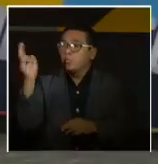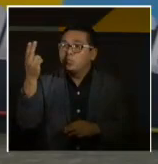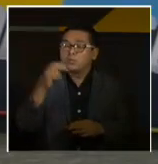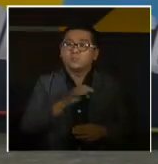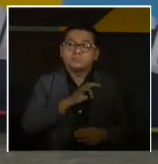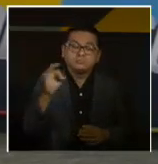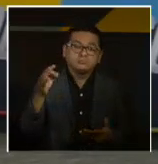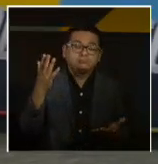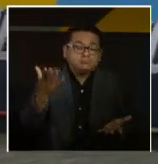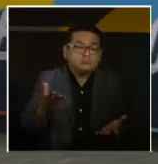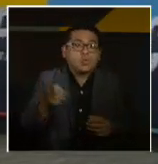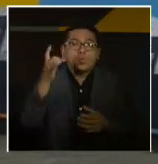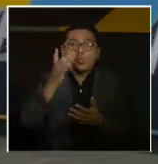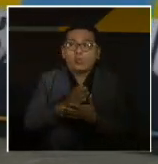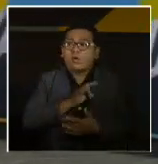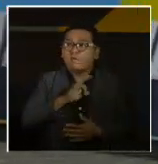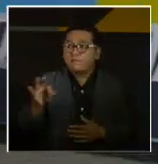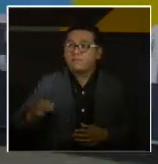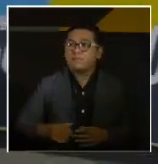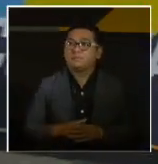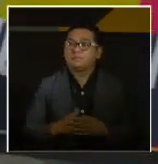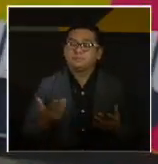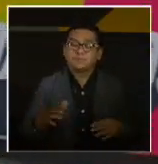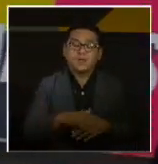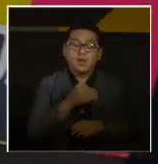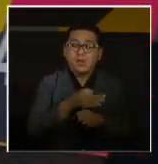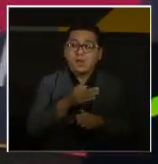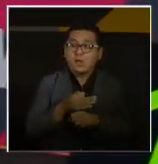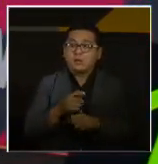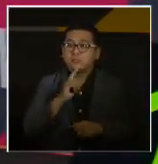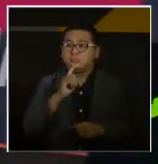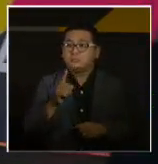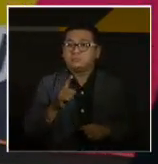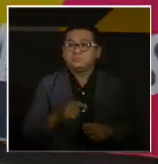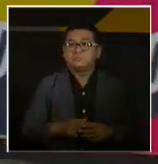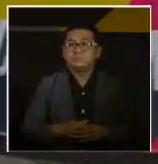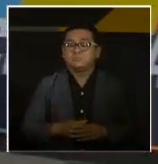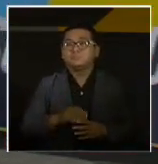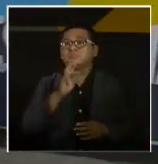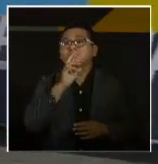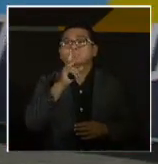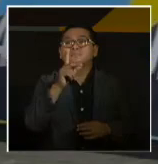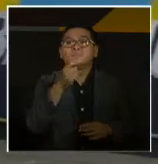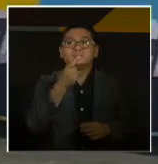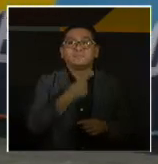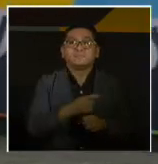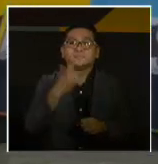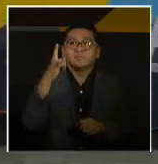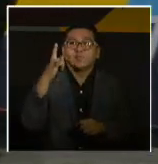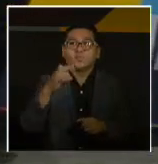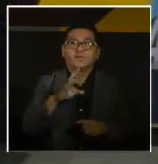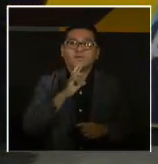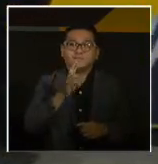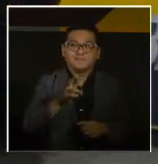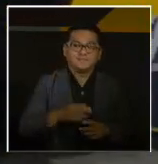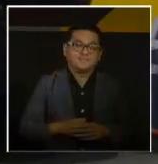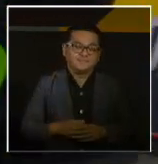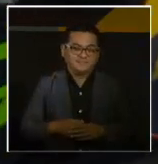universidades, y esa es la única manera, y hasta ahorita no lo he oído, pero a lo mejor el 1 de julio te lo puedo